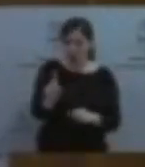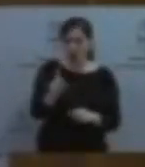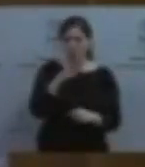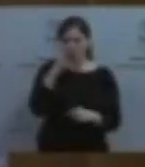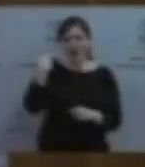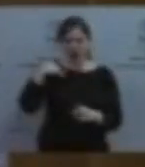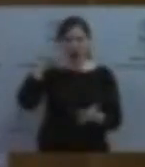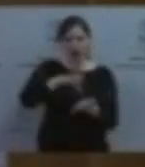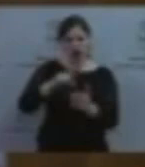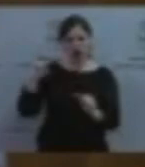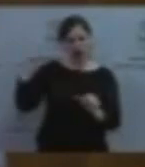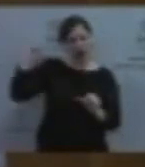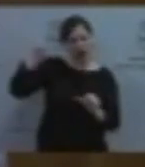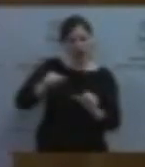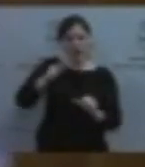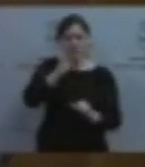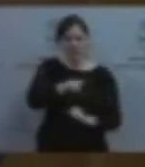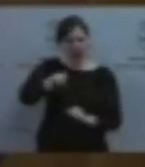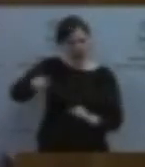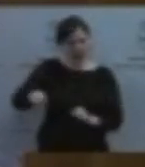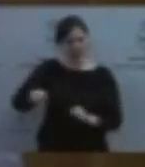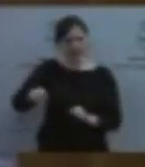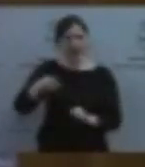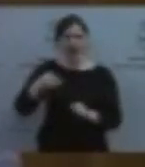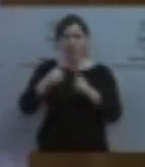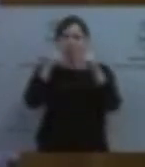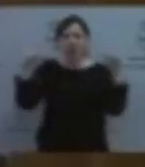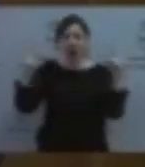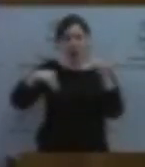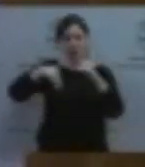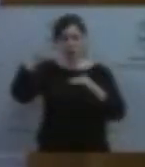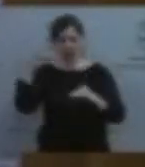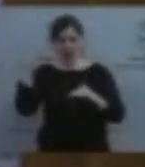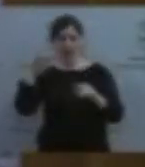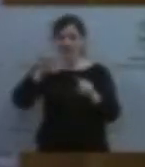de un año que llevamos en esta situación de Alcoa, exactamente año y medio, será bienvenida por parte de Izquierda Unida.